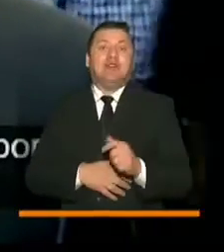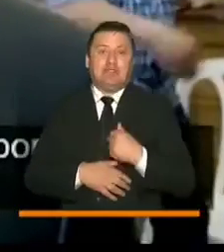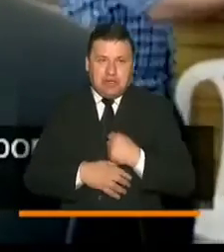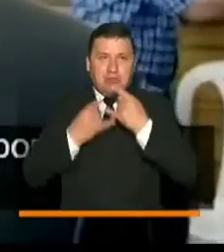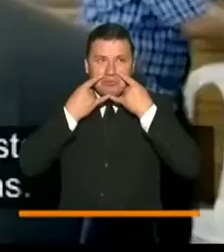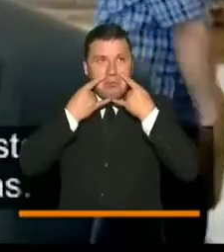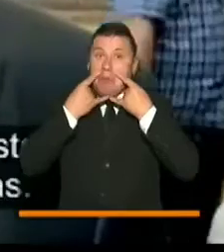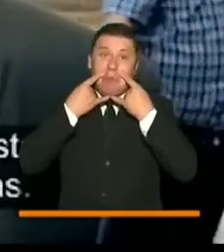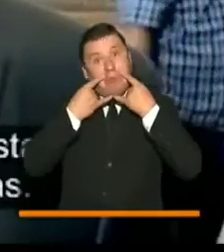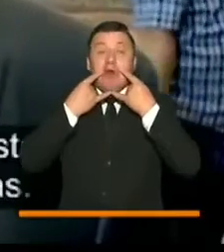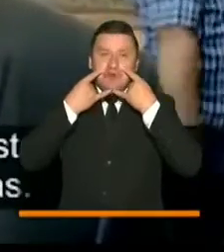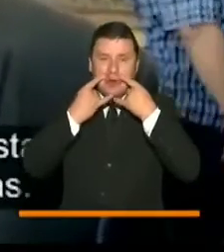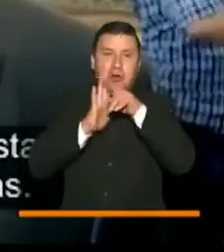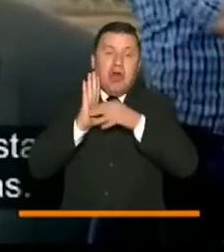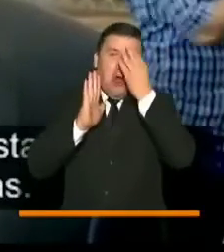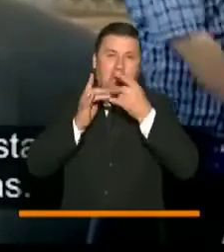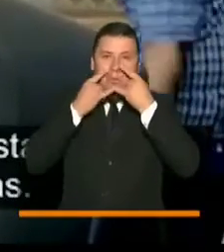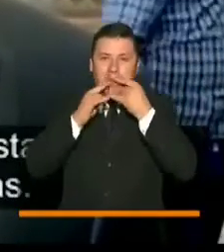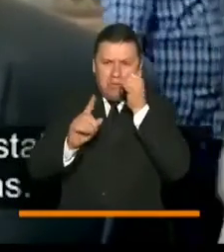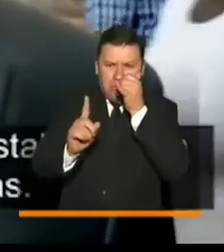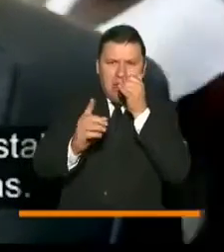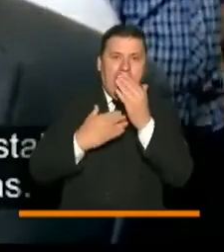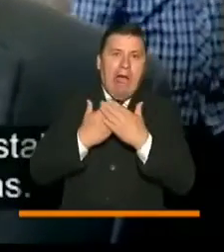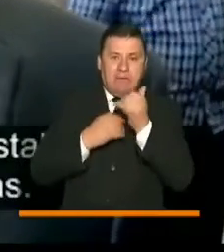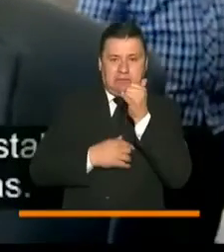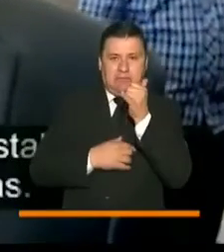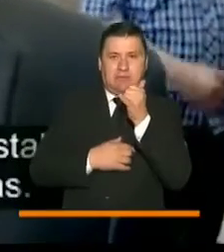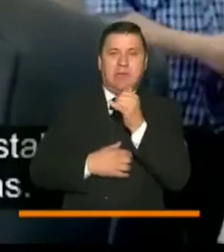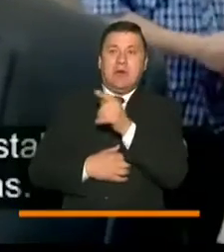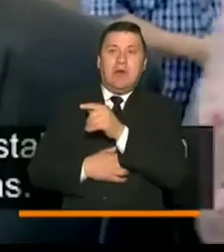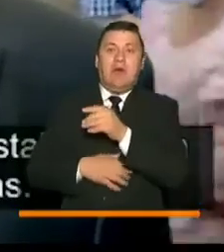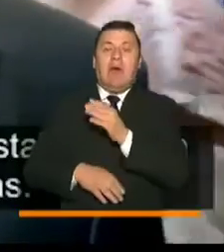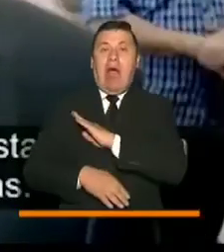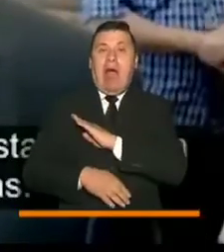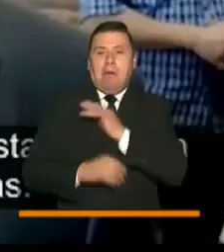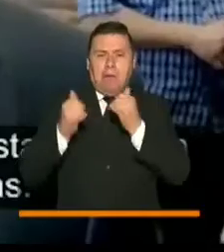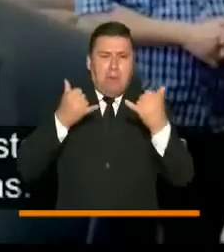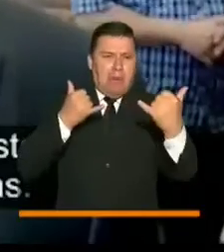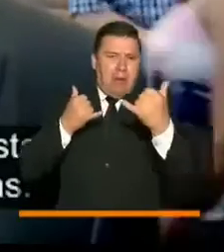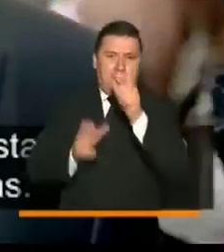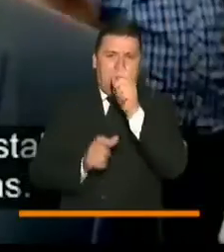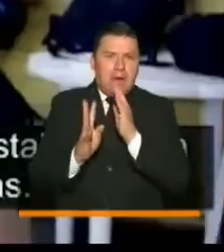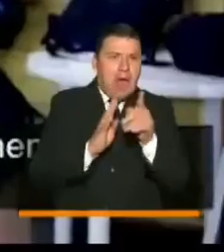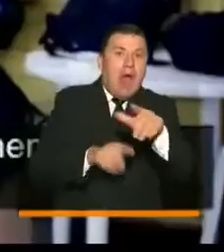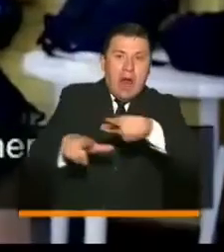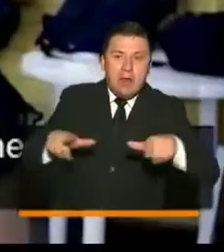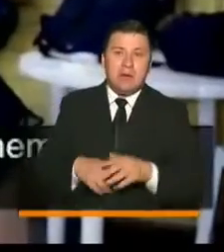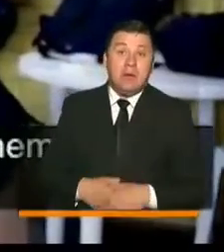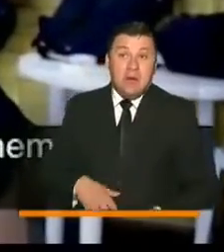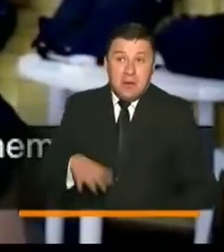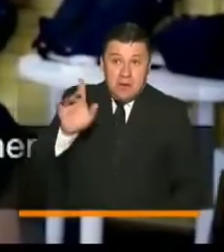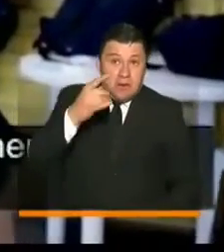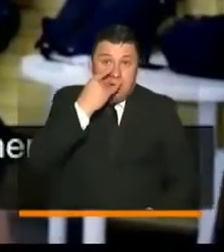portando su tapabocas y está cumpliendo con los requerimientos que ha establecido la alcaldía para el tránsito en zonas públicas. Me parece